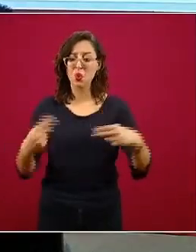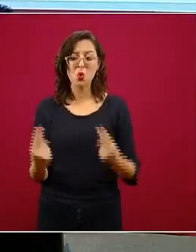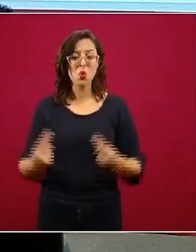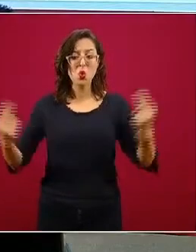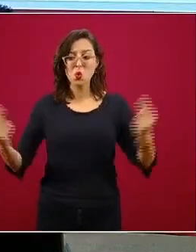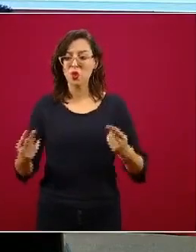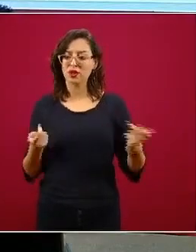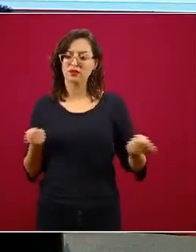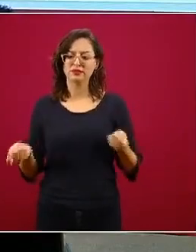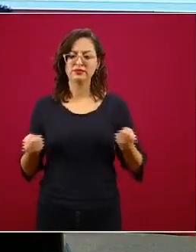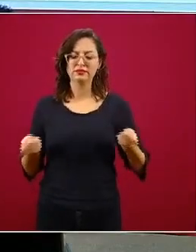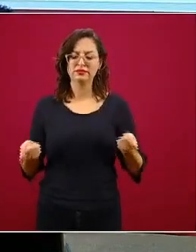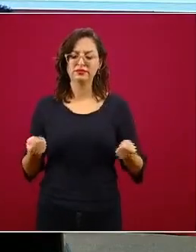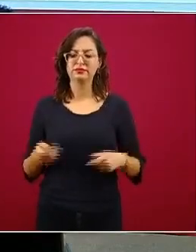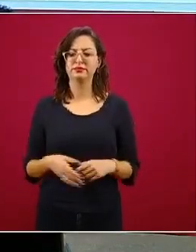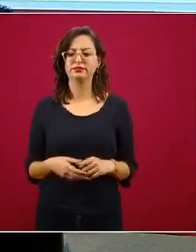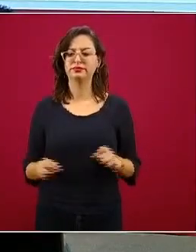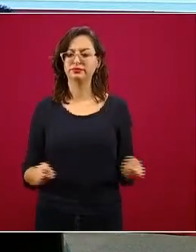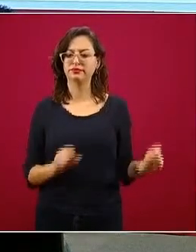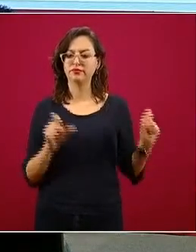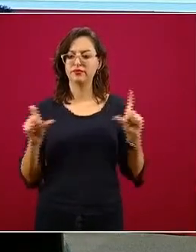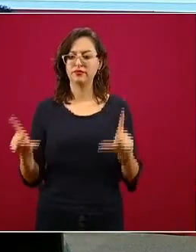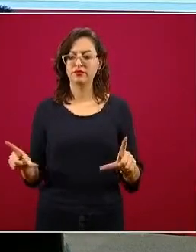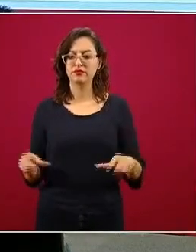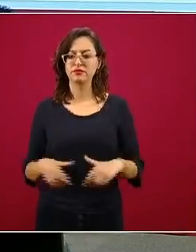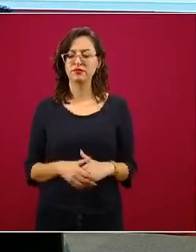actuar en Yucatán. La siguiente.